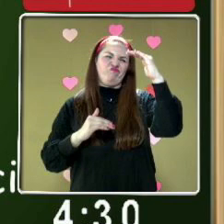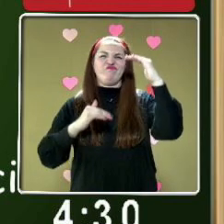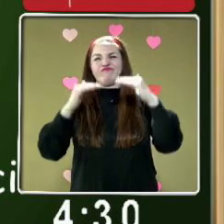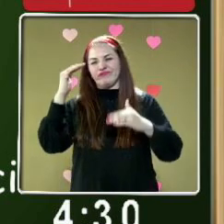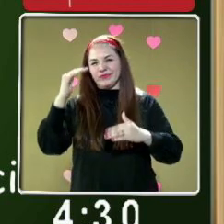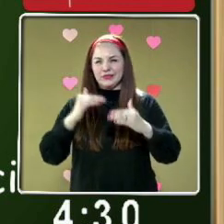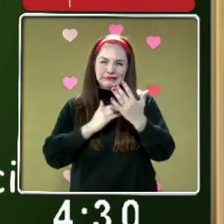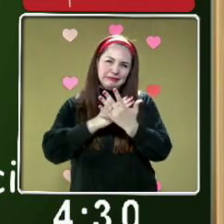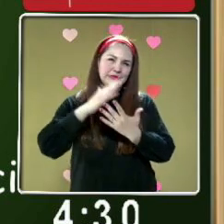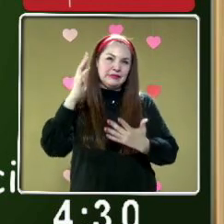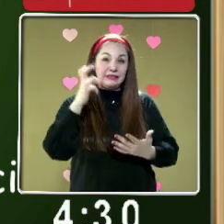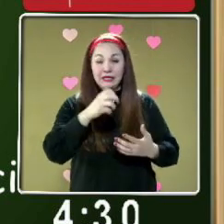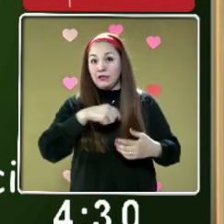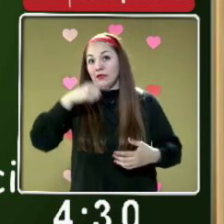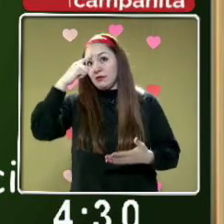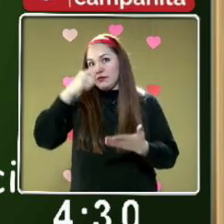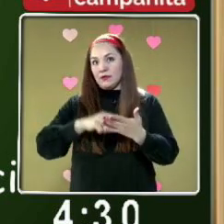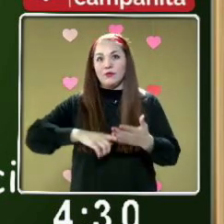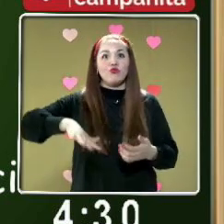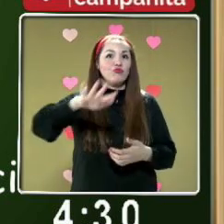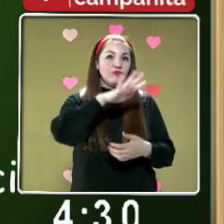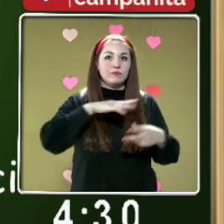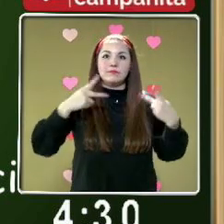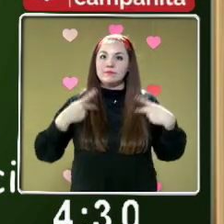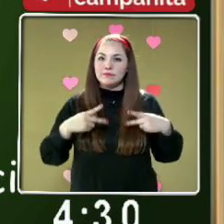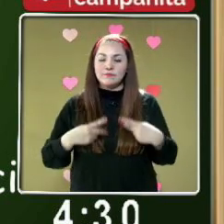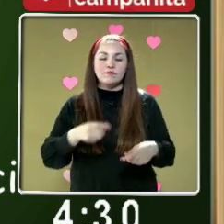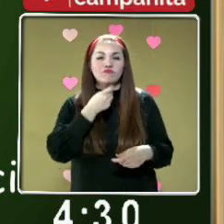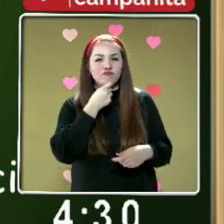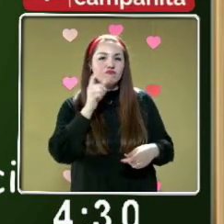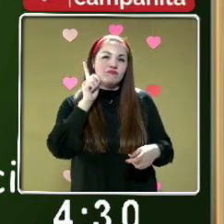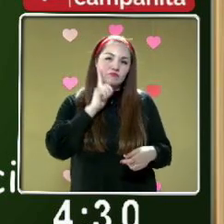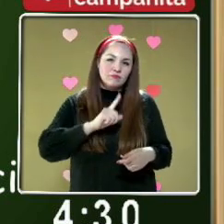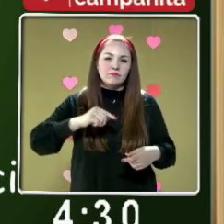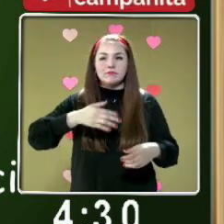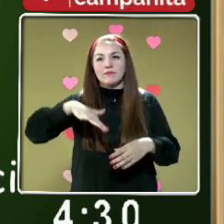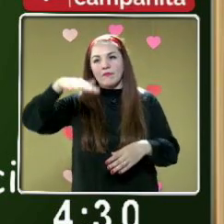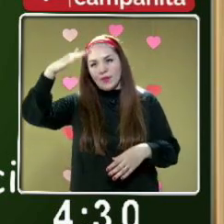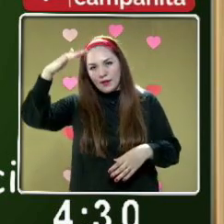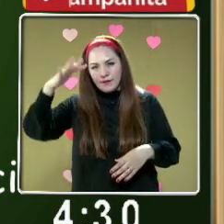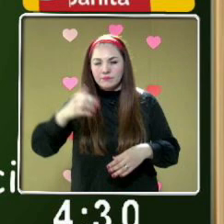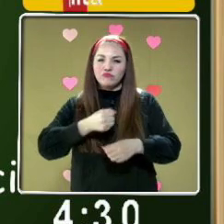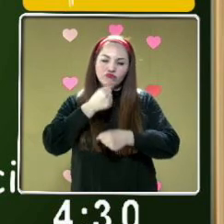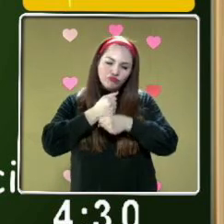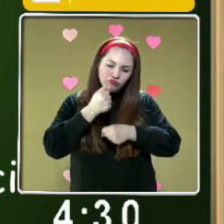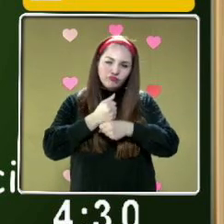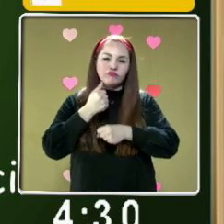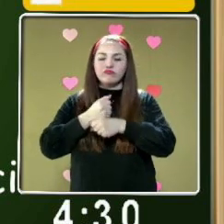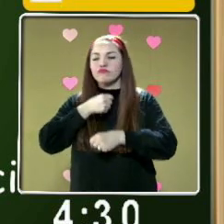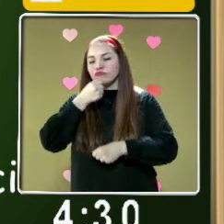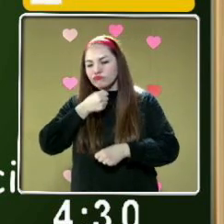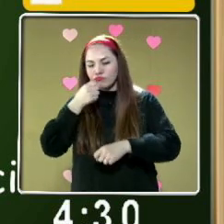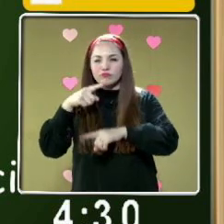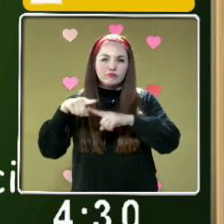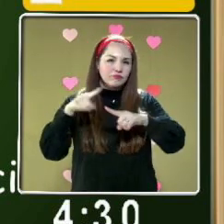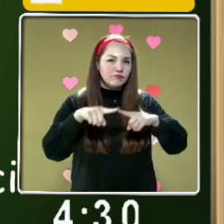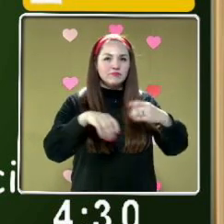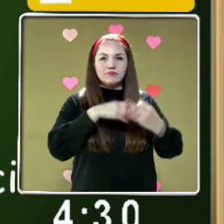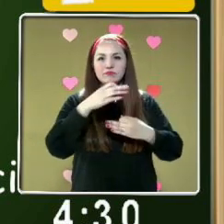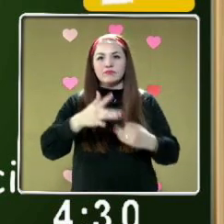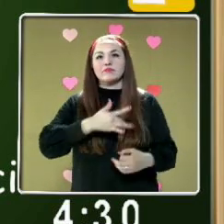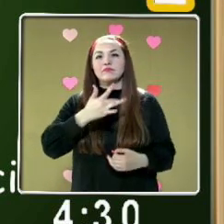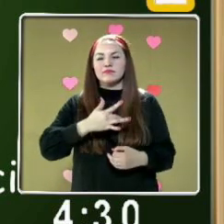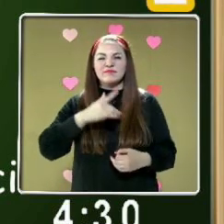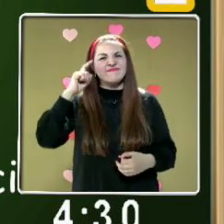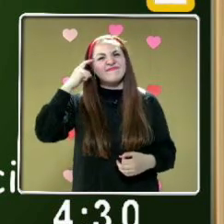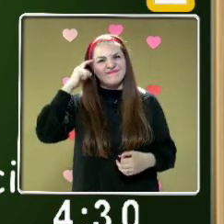las personas, niños en casa, niñas, adultos, abuelitos, hemos sentido alguna vez la emoción